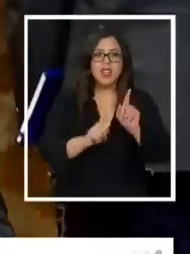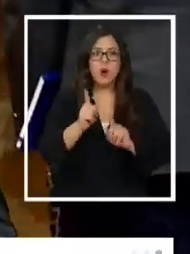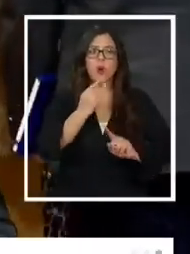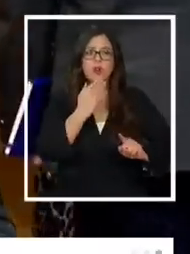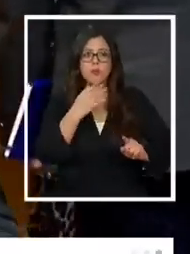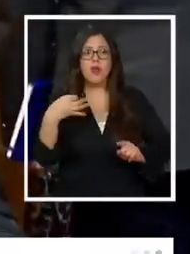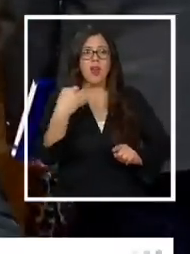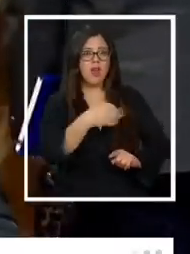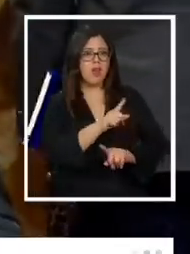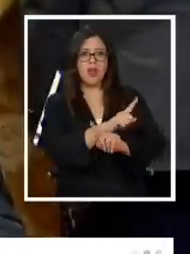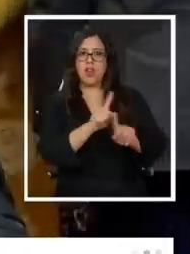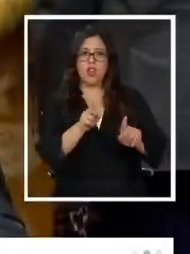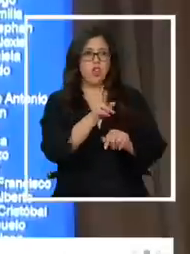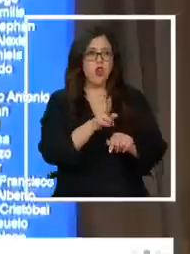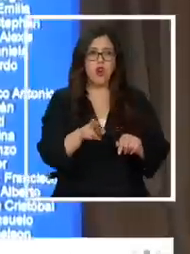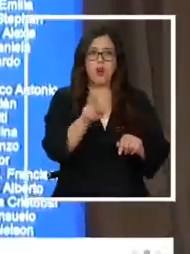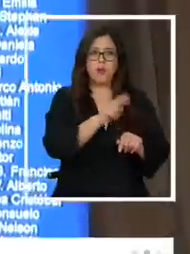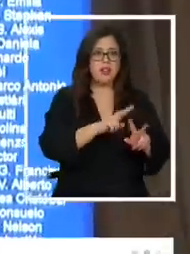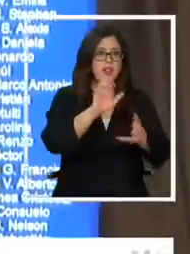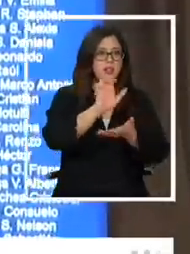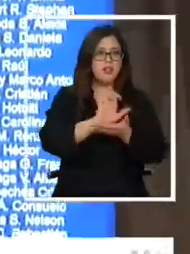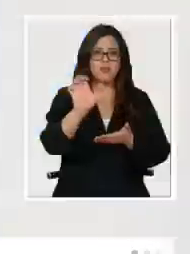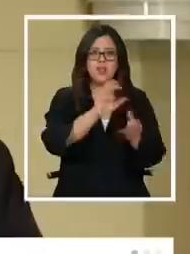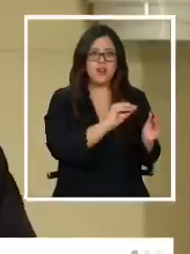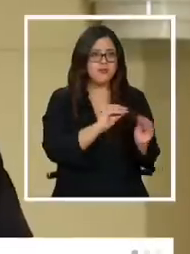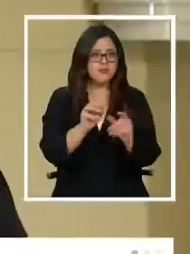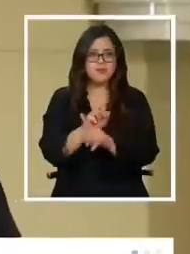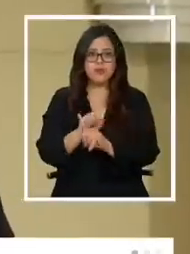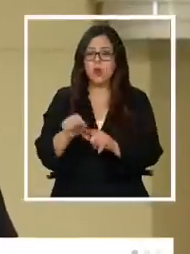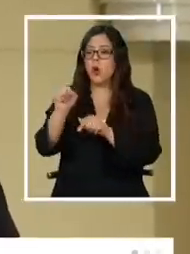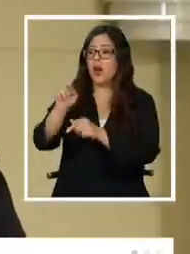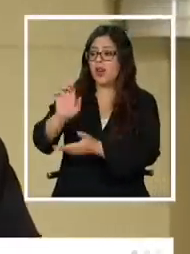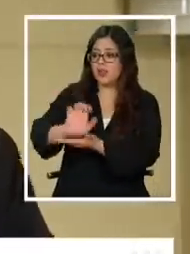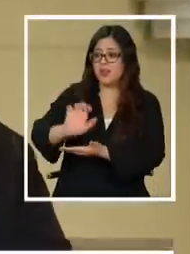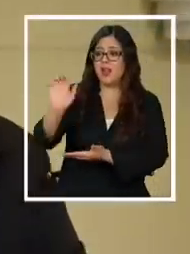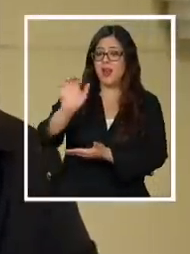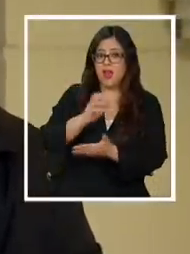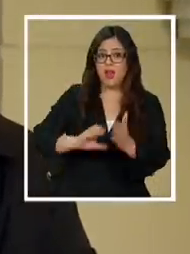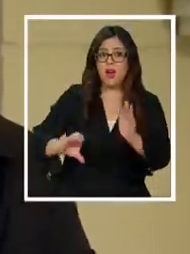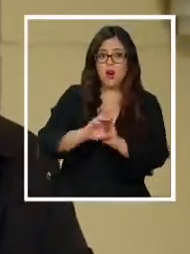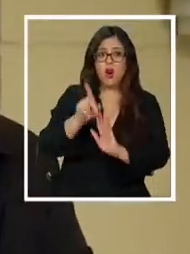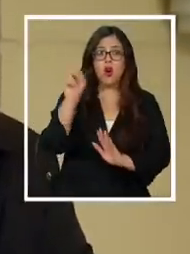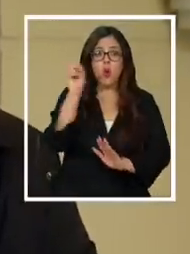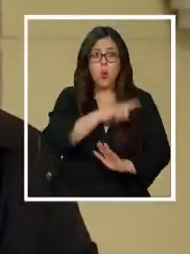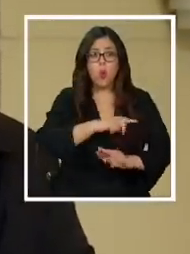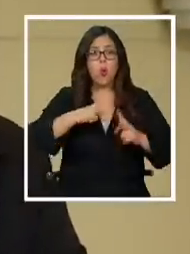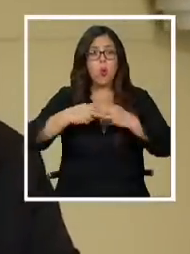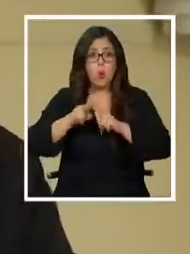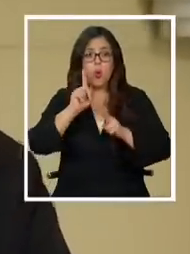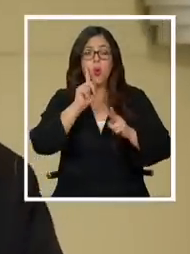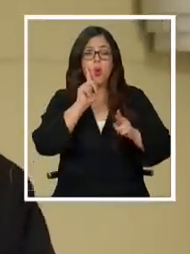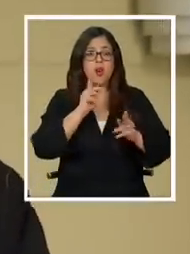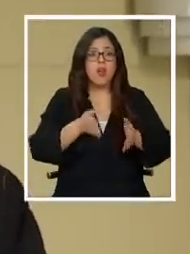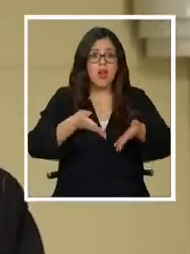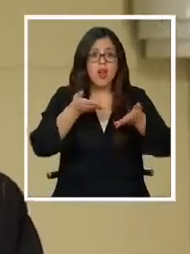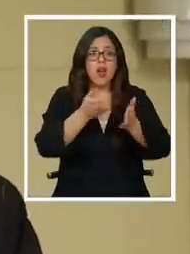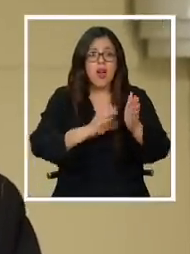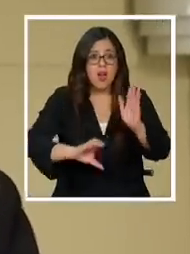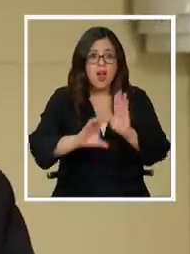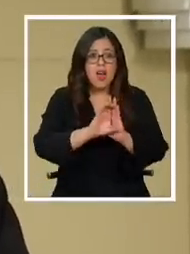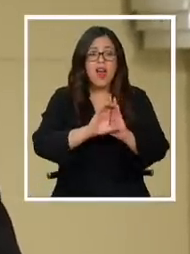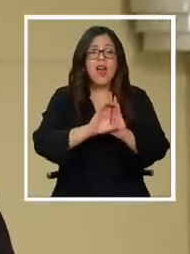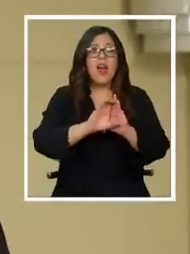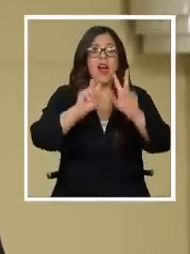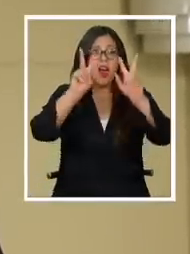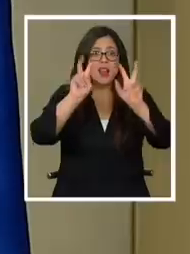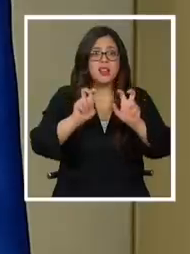incluso dijeron no a la renovación del estado de excepción. El estado de excepción constitucional es la última herramienta que entrega la Constitución al Estado de Derecho y por lo tanto